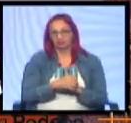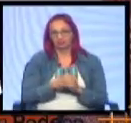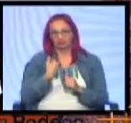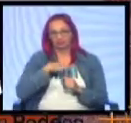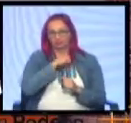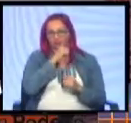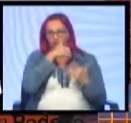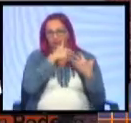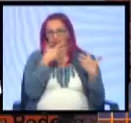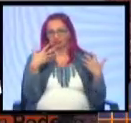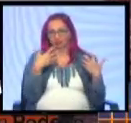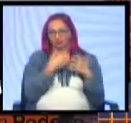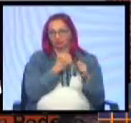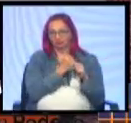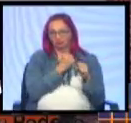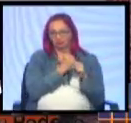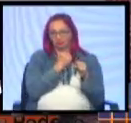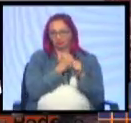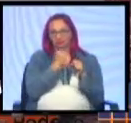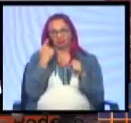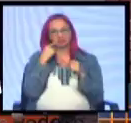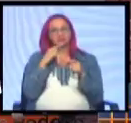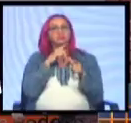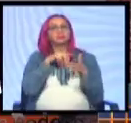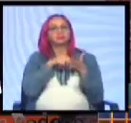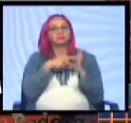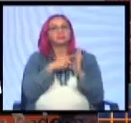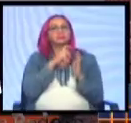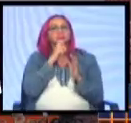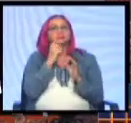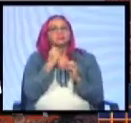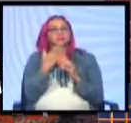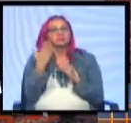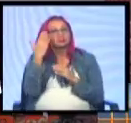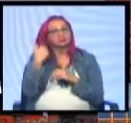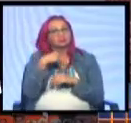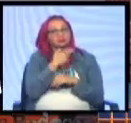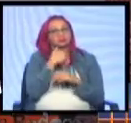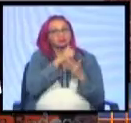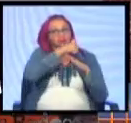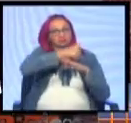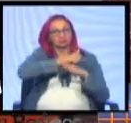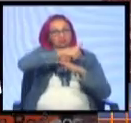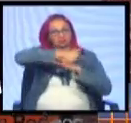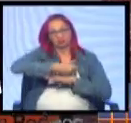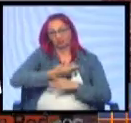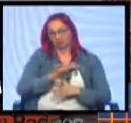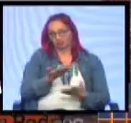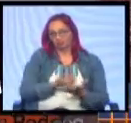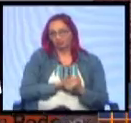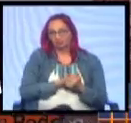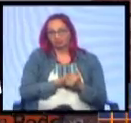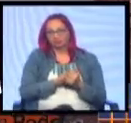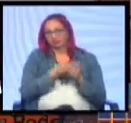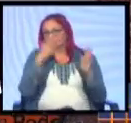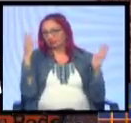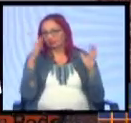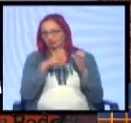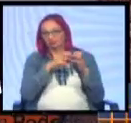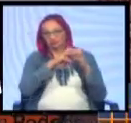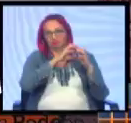No tenemos esta relación laboral. Eso hace difícil muchas cosas porque nosotros tenemos establecido una